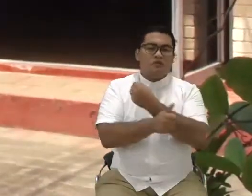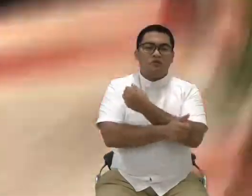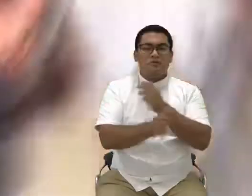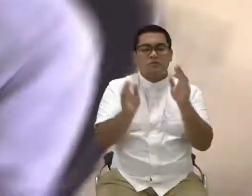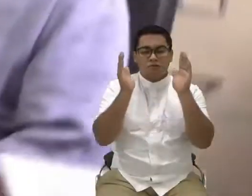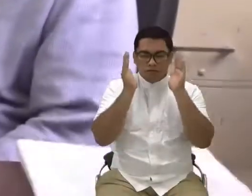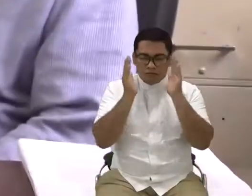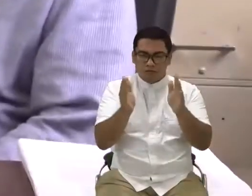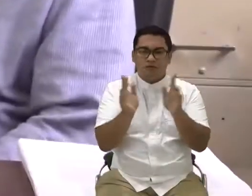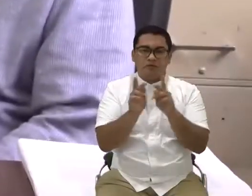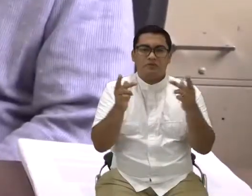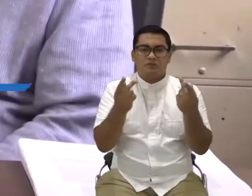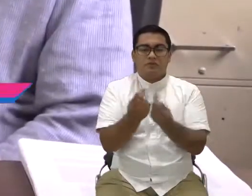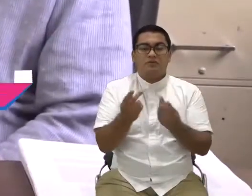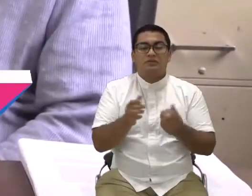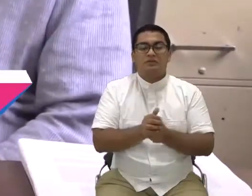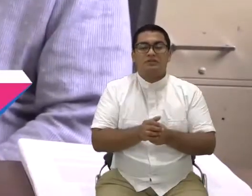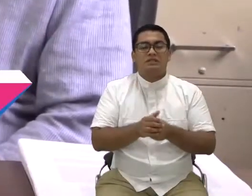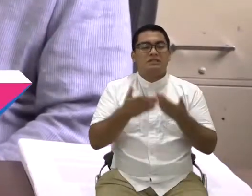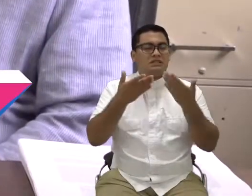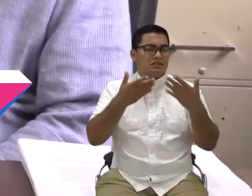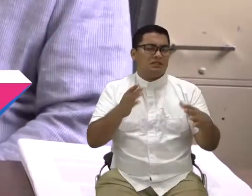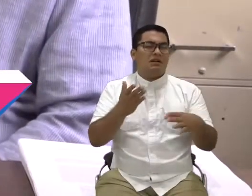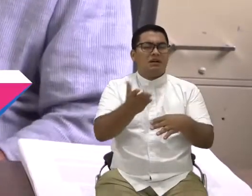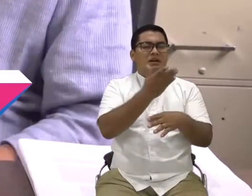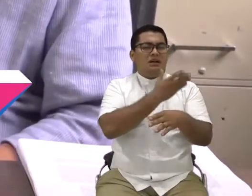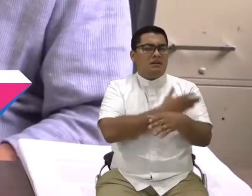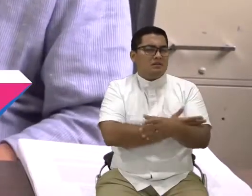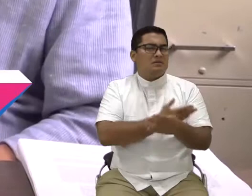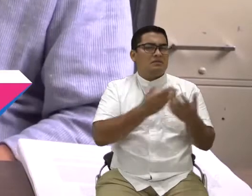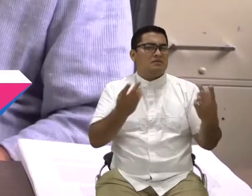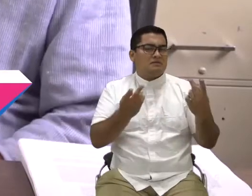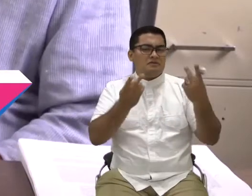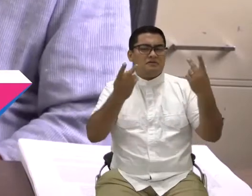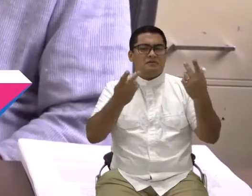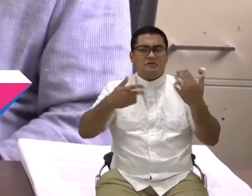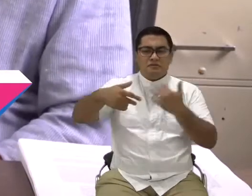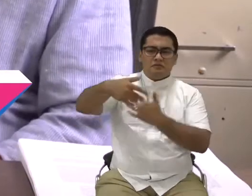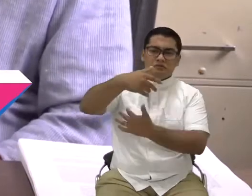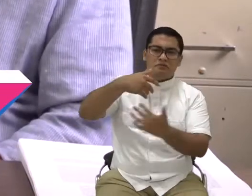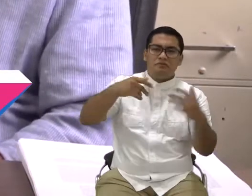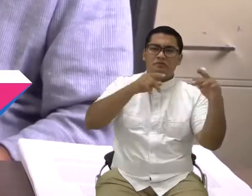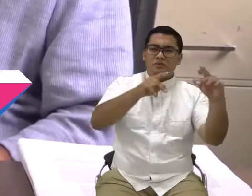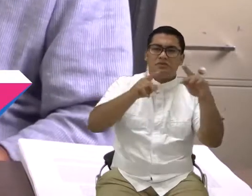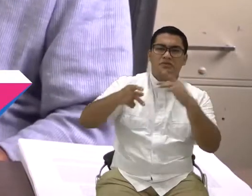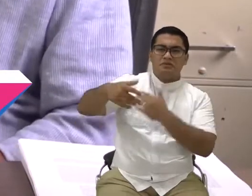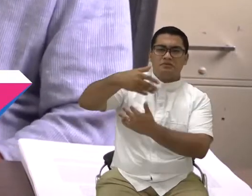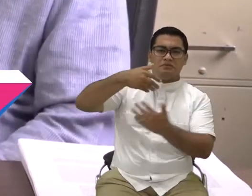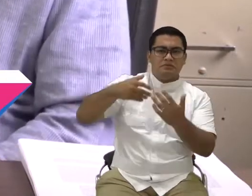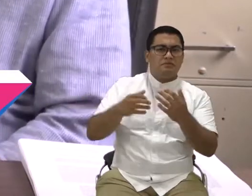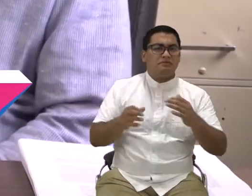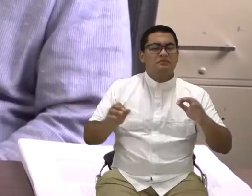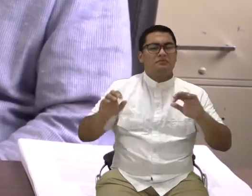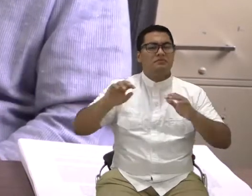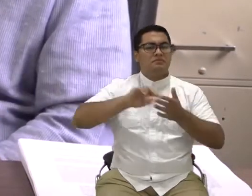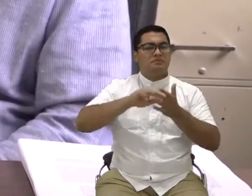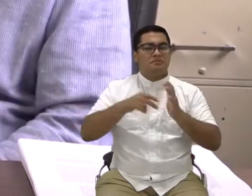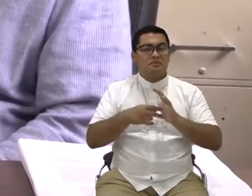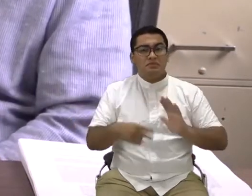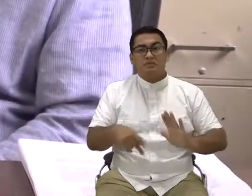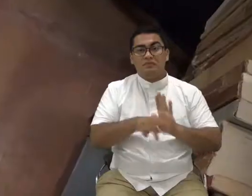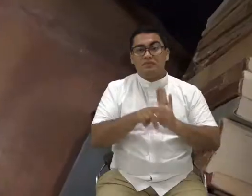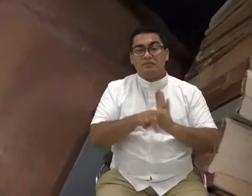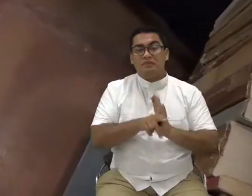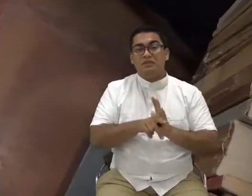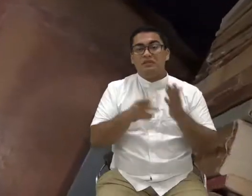al pueblo. Hemos tenido una vasta convivencia con la población en estas situaciones de